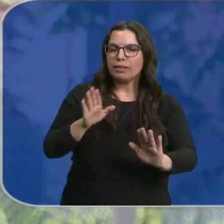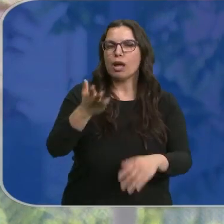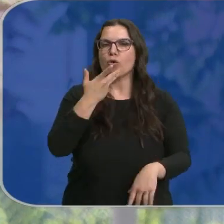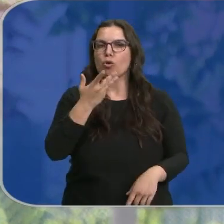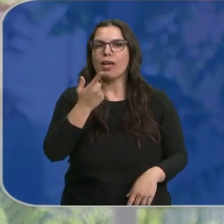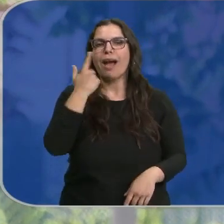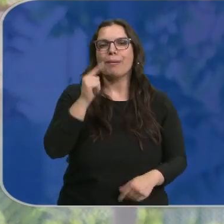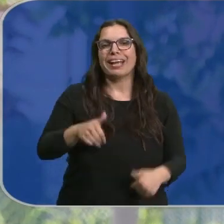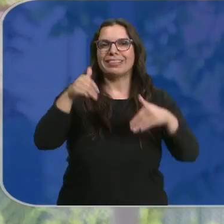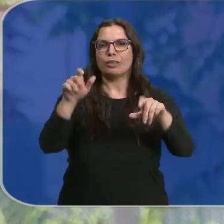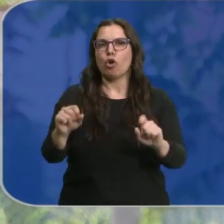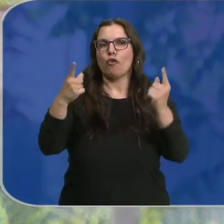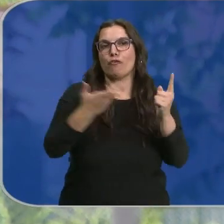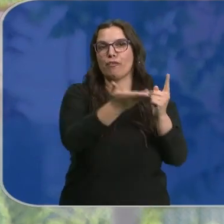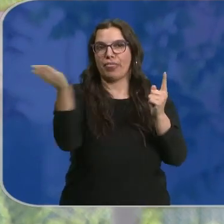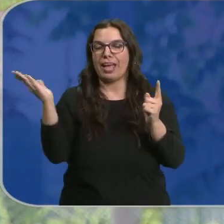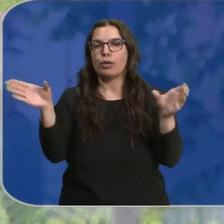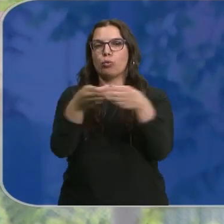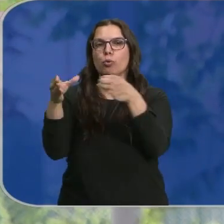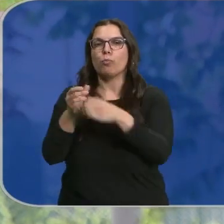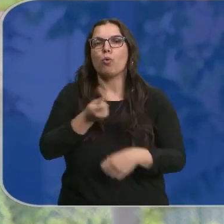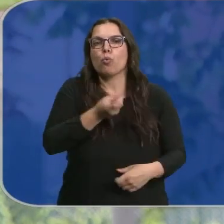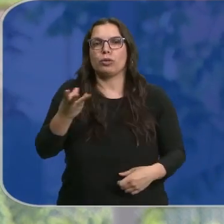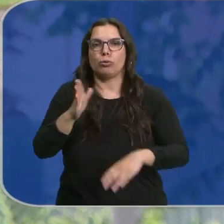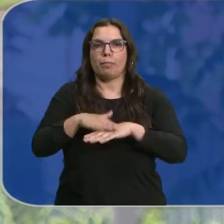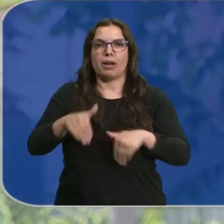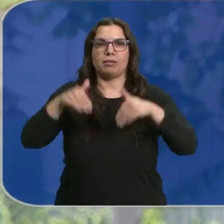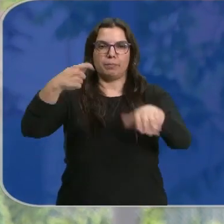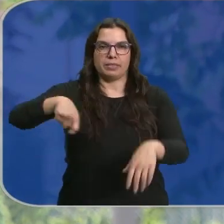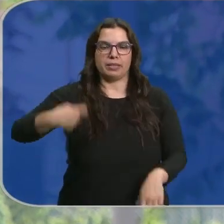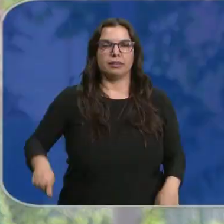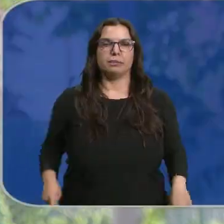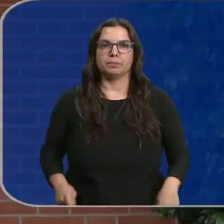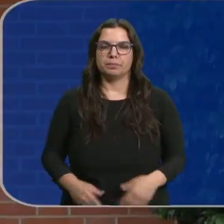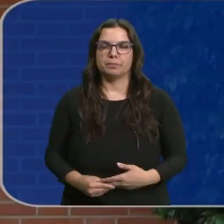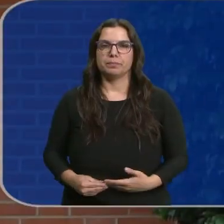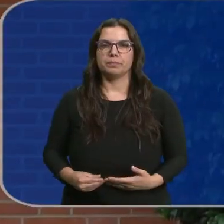conocer cuáles son los candidatos definitivos y los grupos concretos que se presentan a esas elecciones.